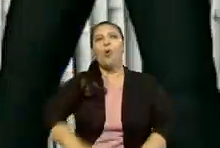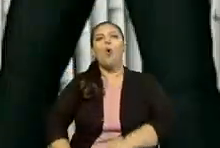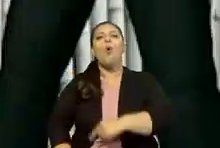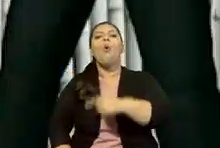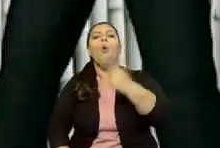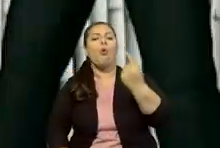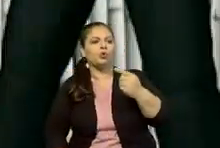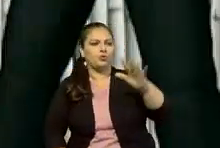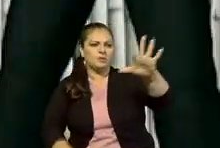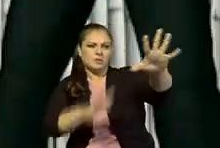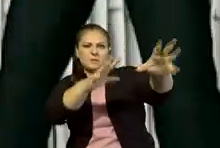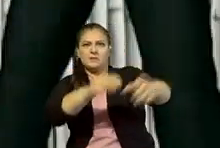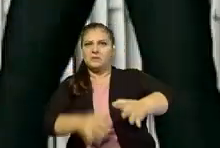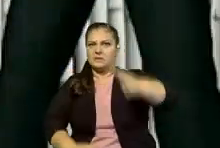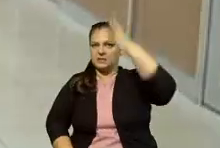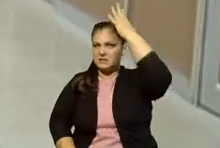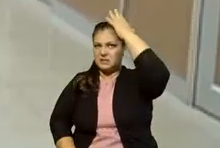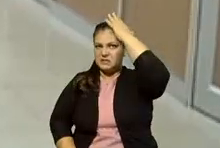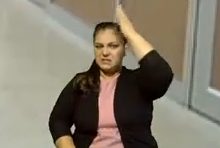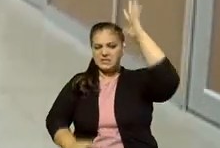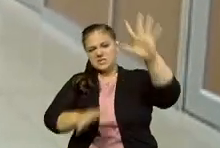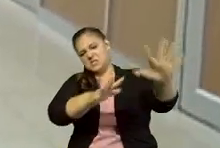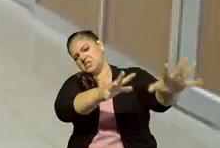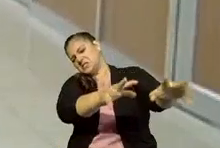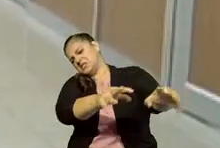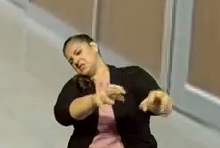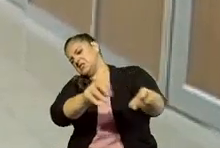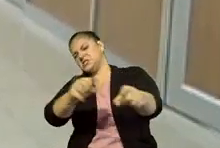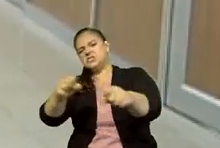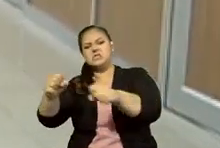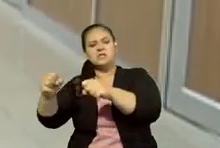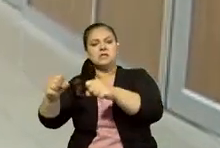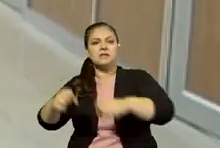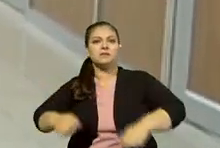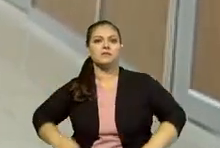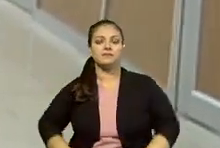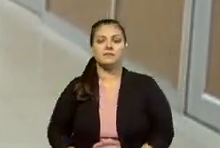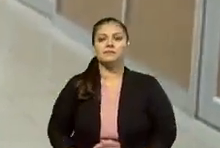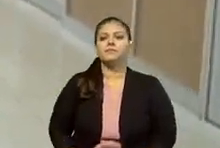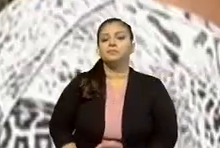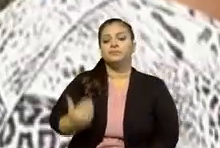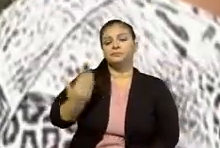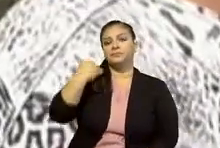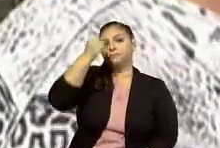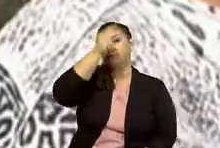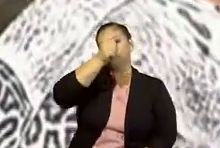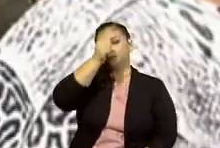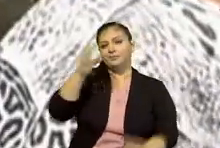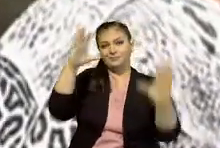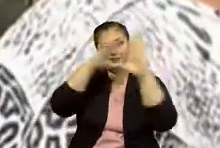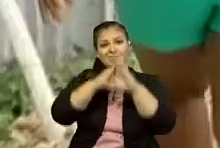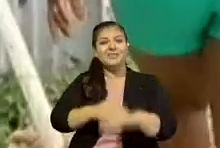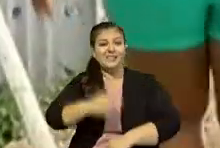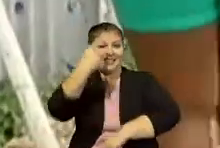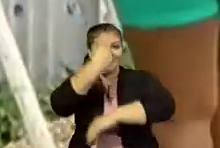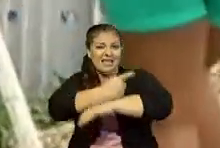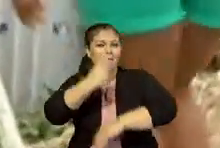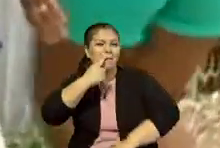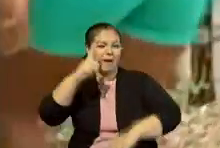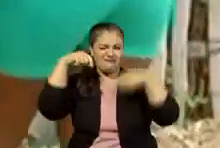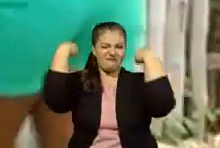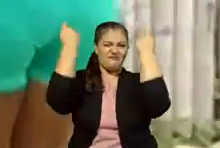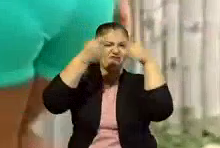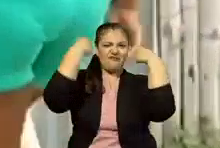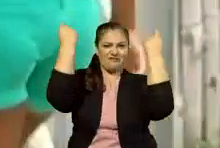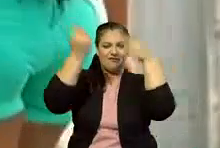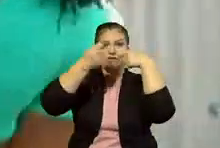mientras ella aprovecha y me puñalea. El hecho se produjo la noche del domingo, Día del Padre. Salió desde su domicilio ubicado en la